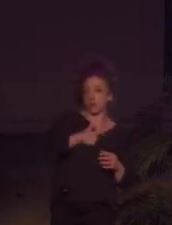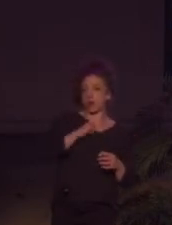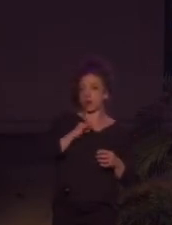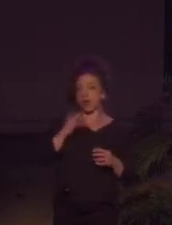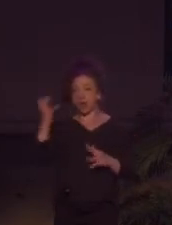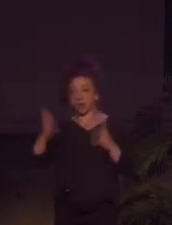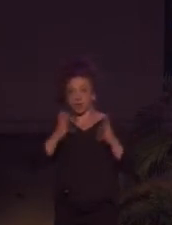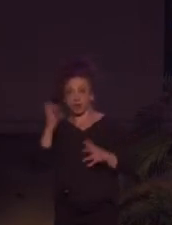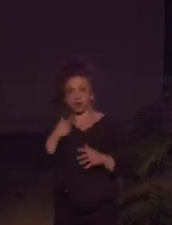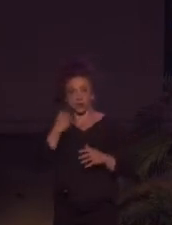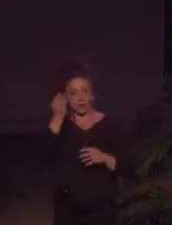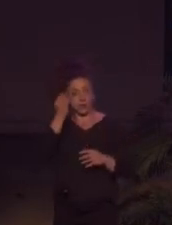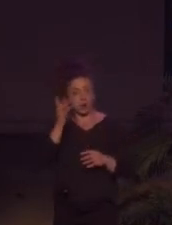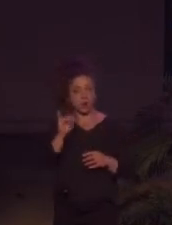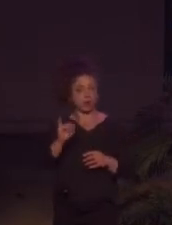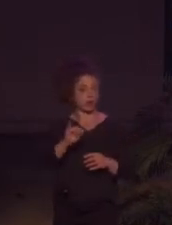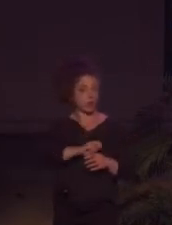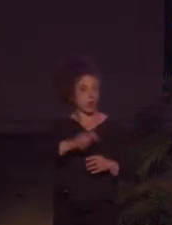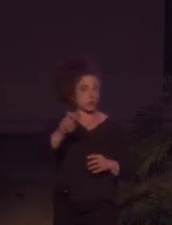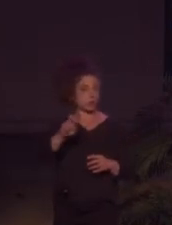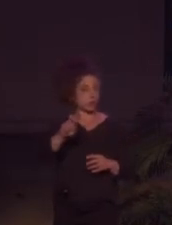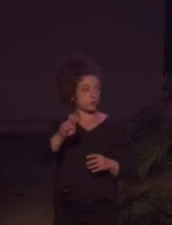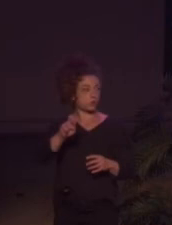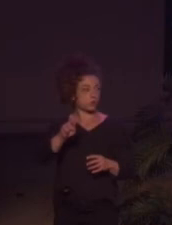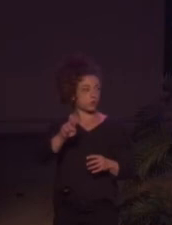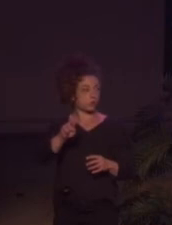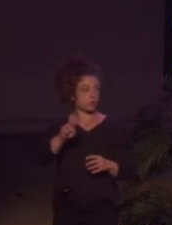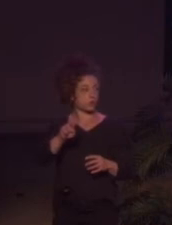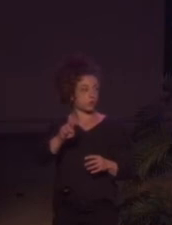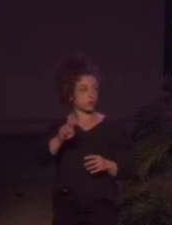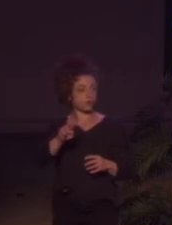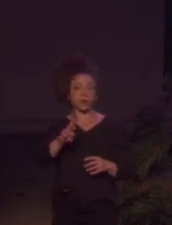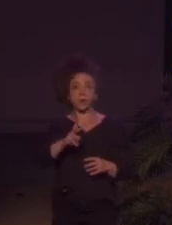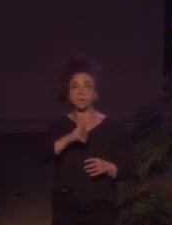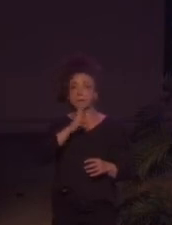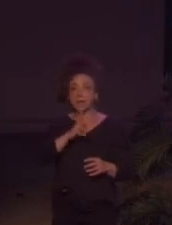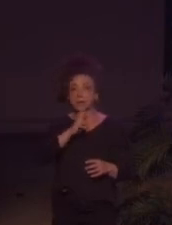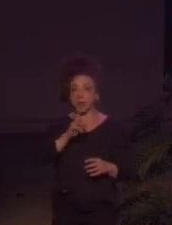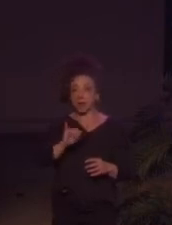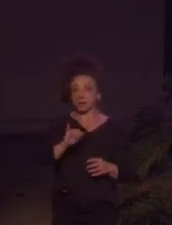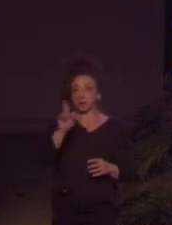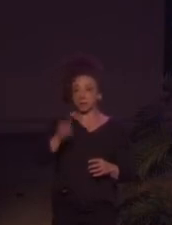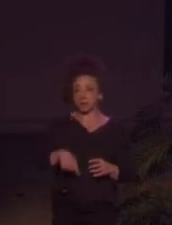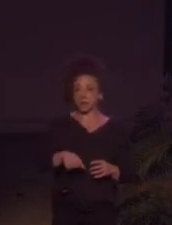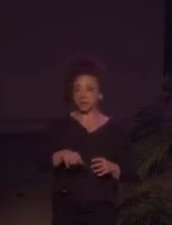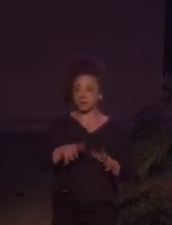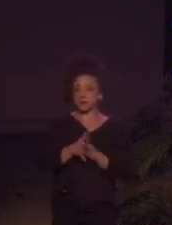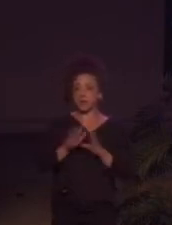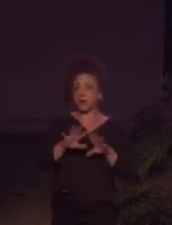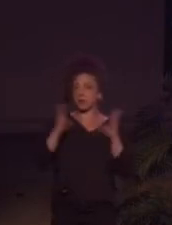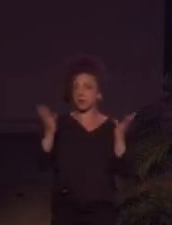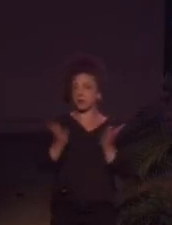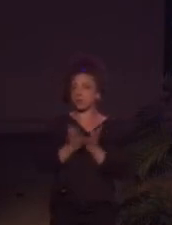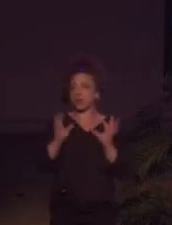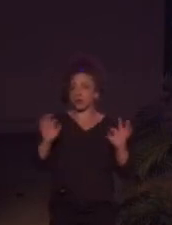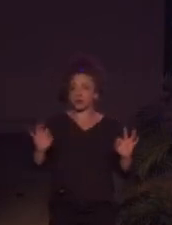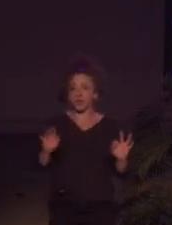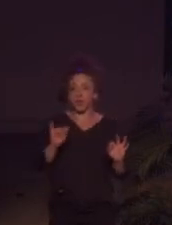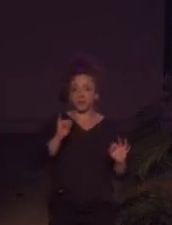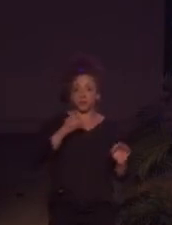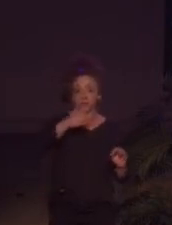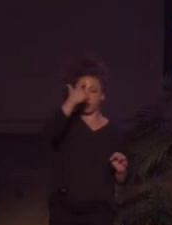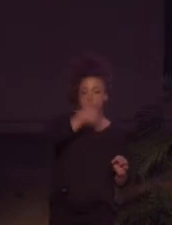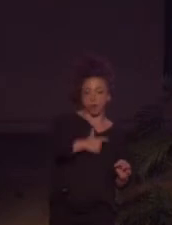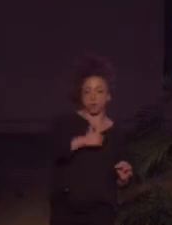existe también la especie animal y la especie vegetal. Y es decir, que el mundo está así